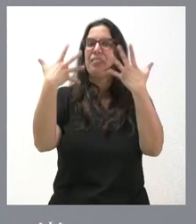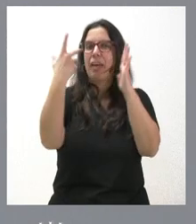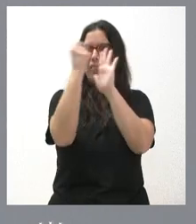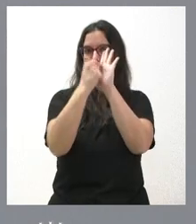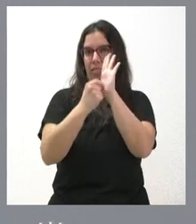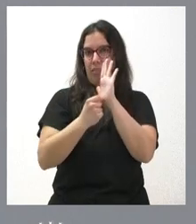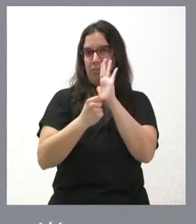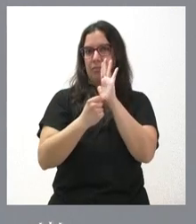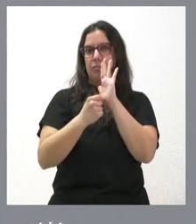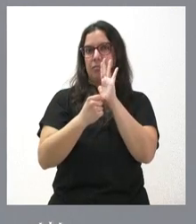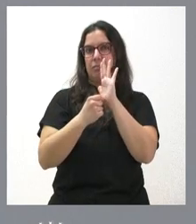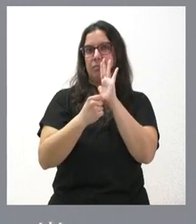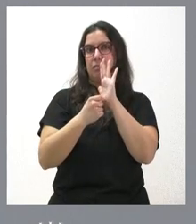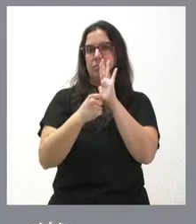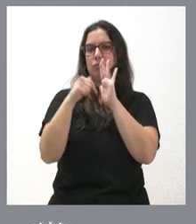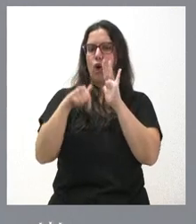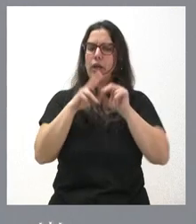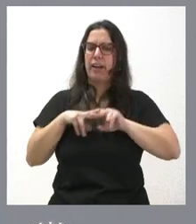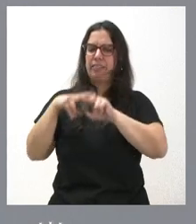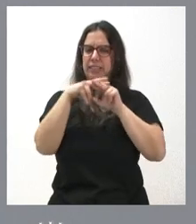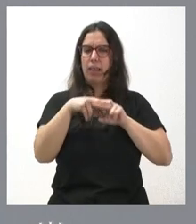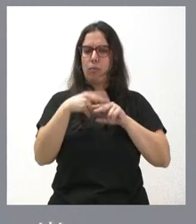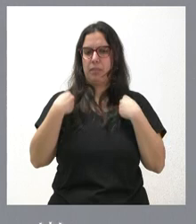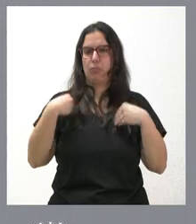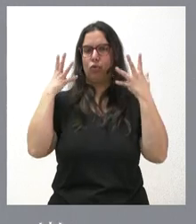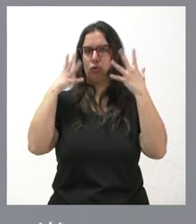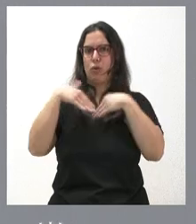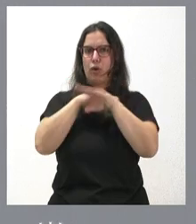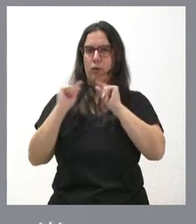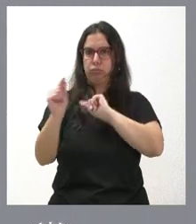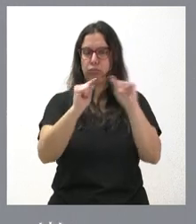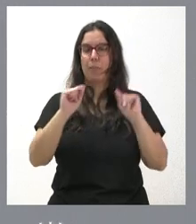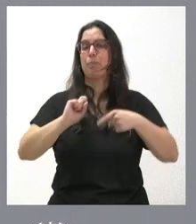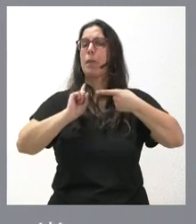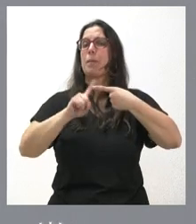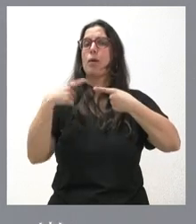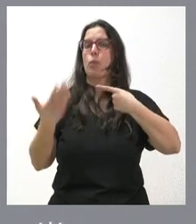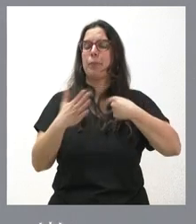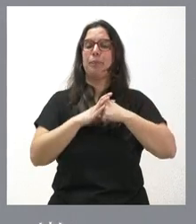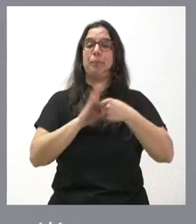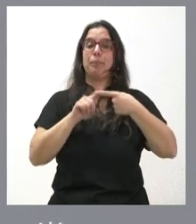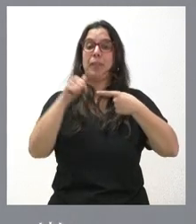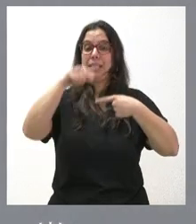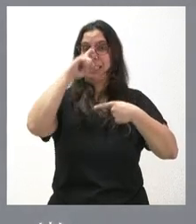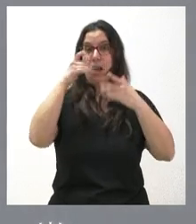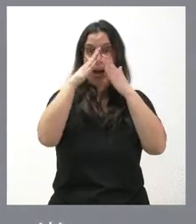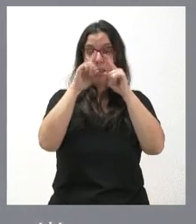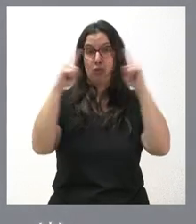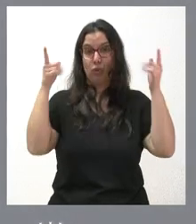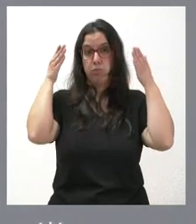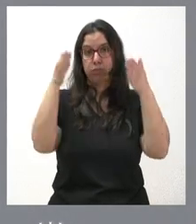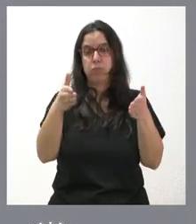que hemos dado repaso hoy en el consejo de gobierno la primera es que abordaremos en este año 2024 la